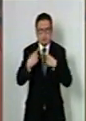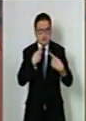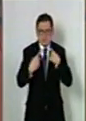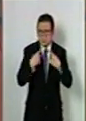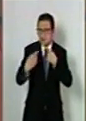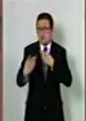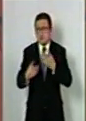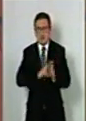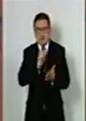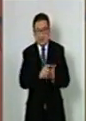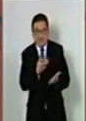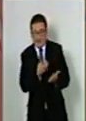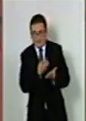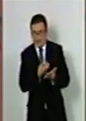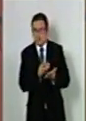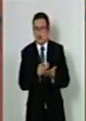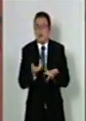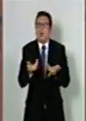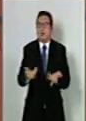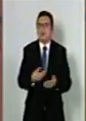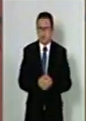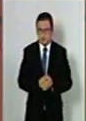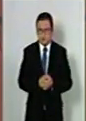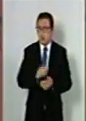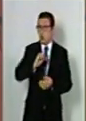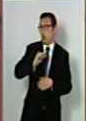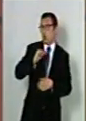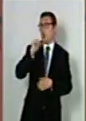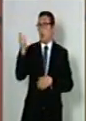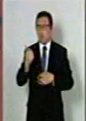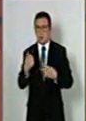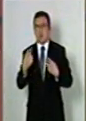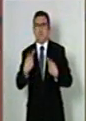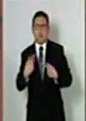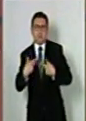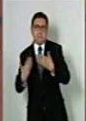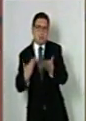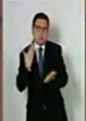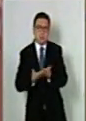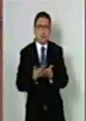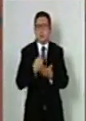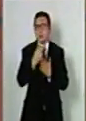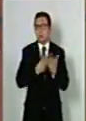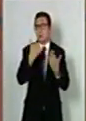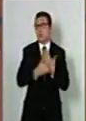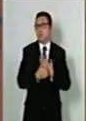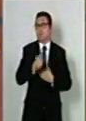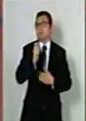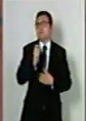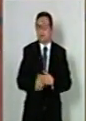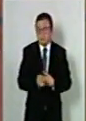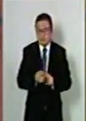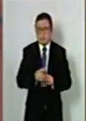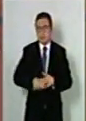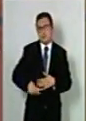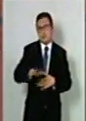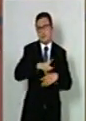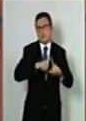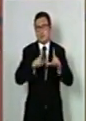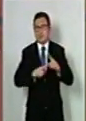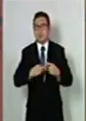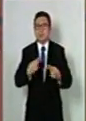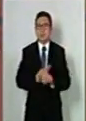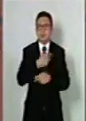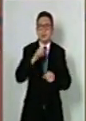con esta ley lo que otros están proponiendo en un proyecto de vida nacional para el futuro en